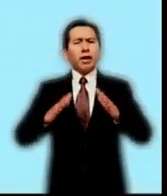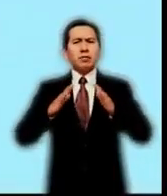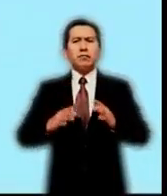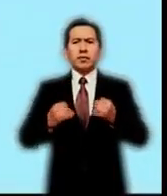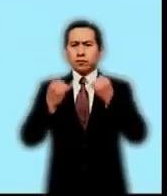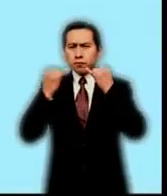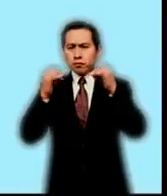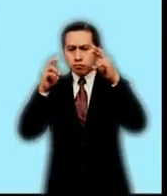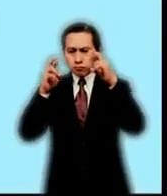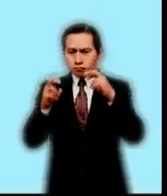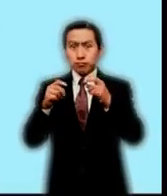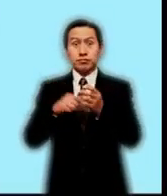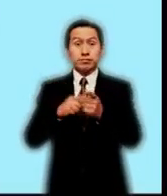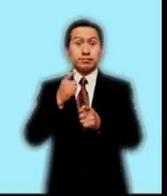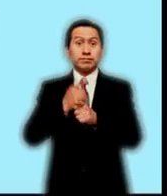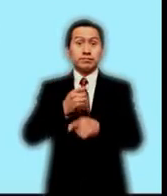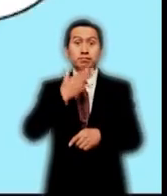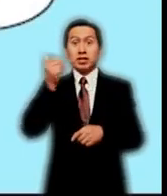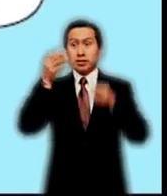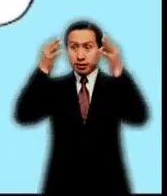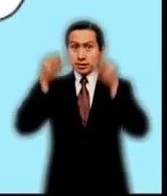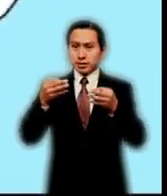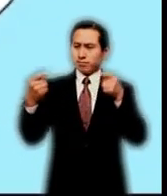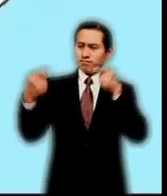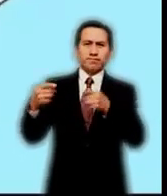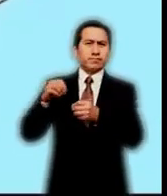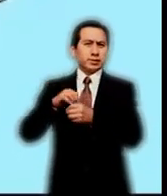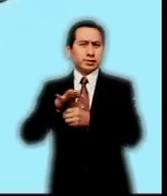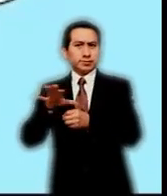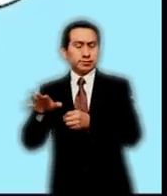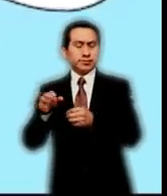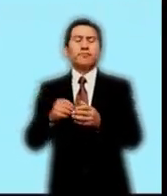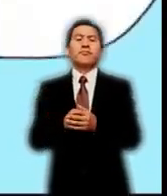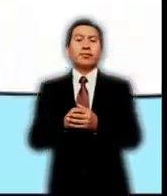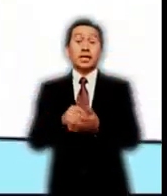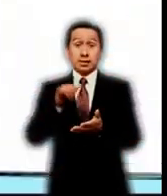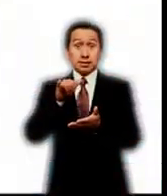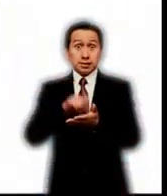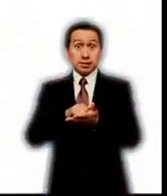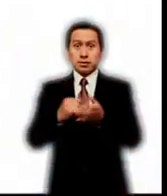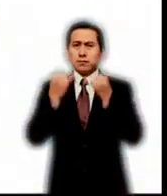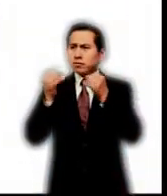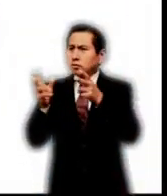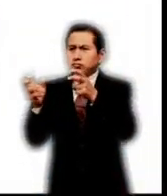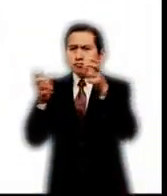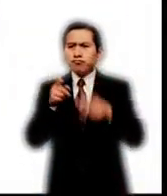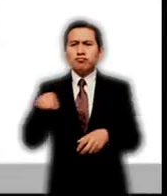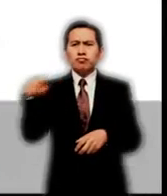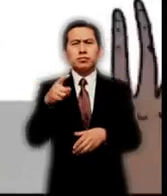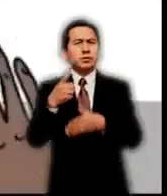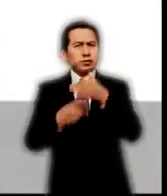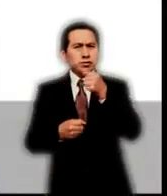Calma. La información verificada nos permite tomar mejores decisiones frente al coronavirus. Por eso, infórmate de